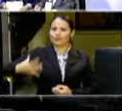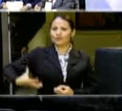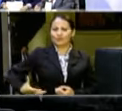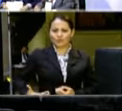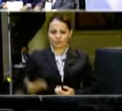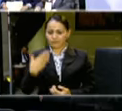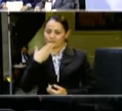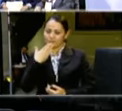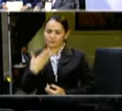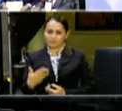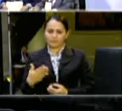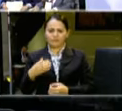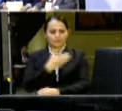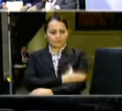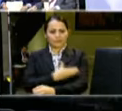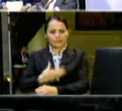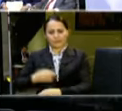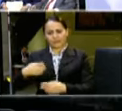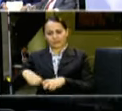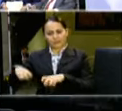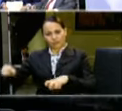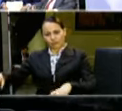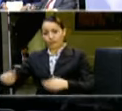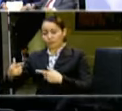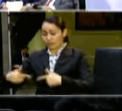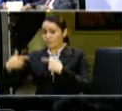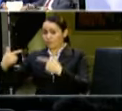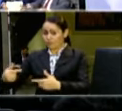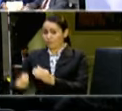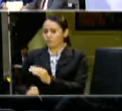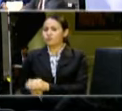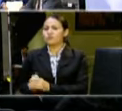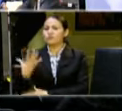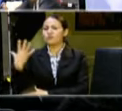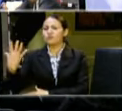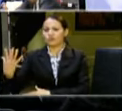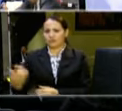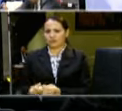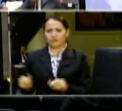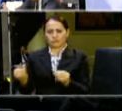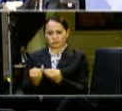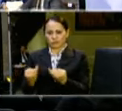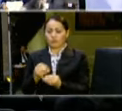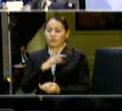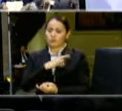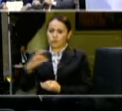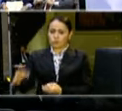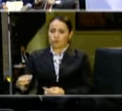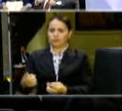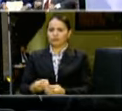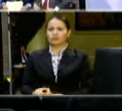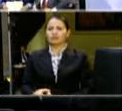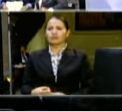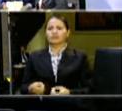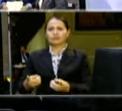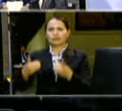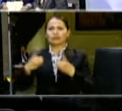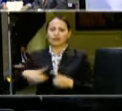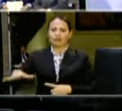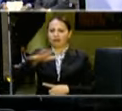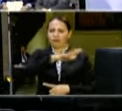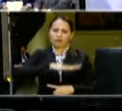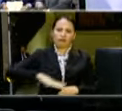con quienes están formando las nuevas generaciones y quienes sin duda podrán darnos un gran panorama de lo que